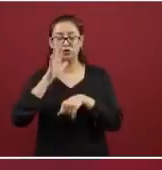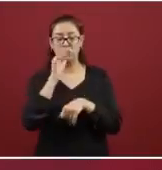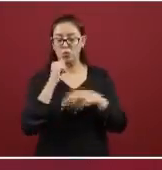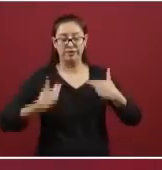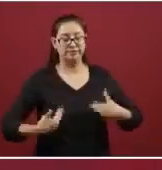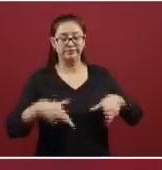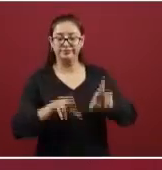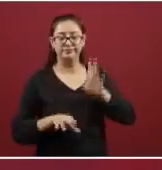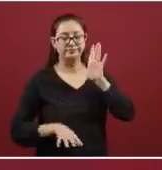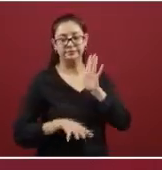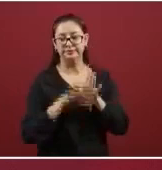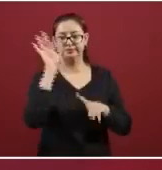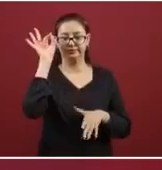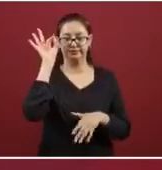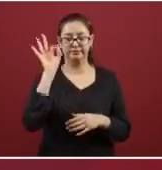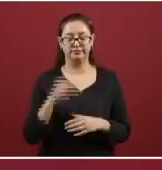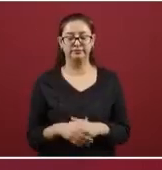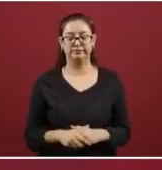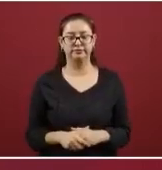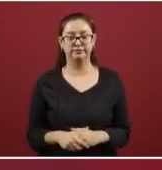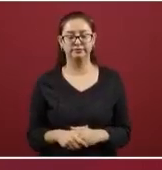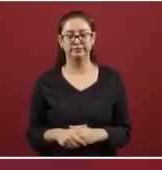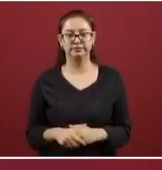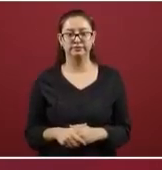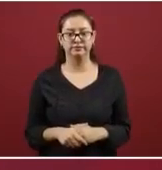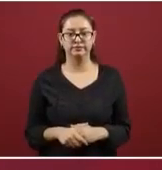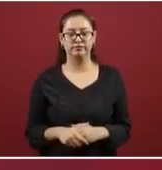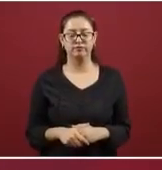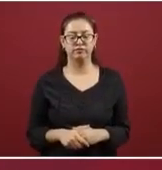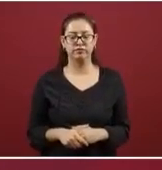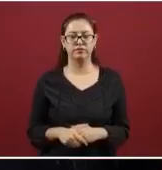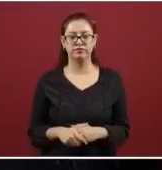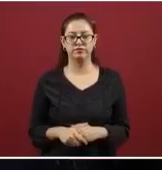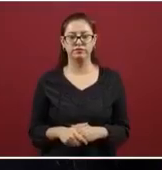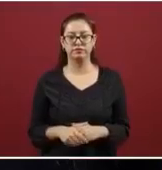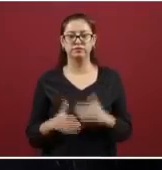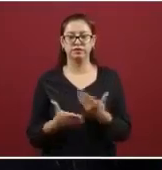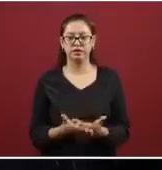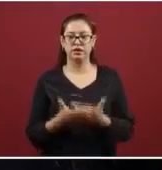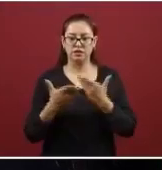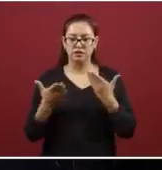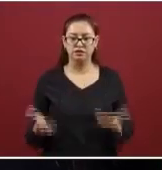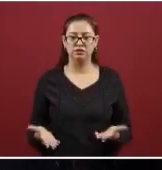elegir a sus representantes sindicales. Ahora